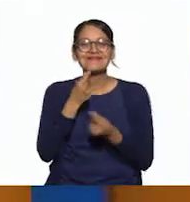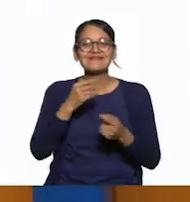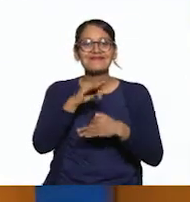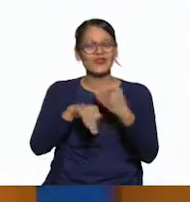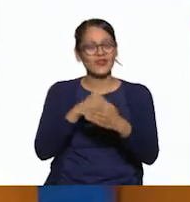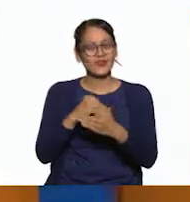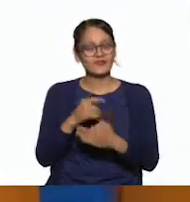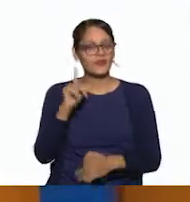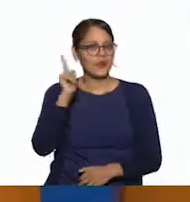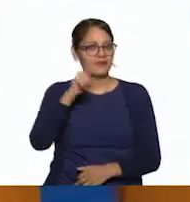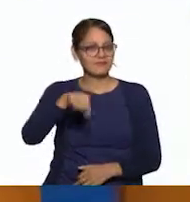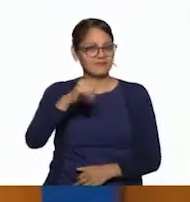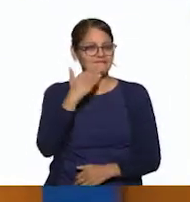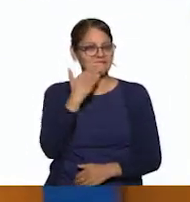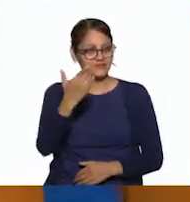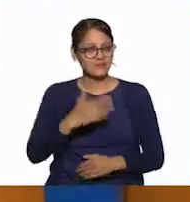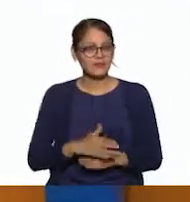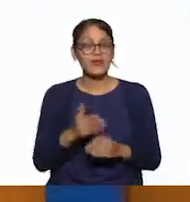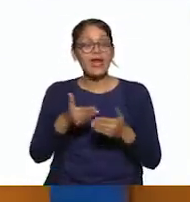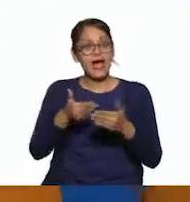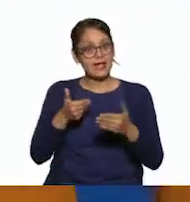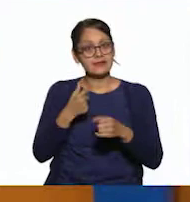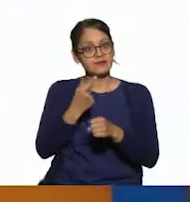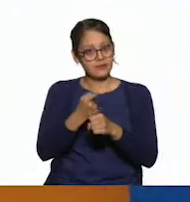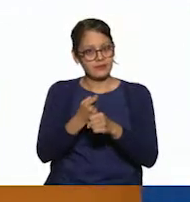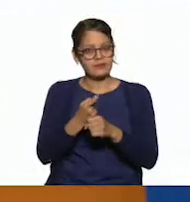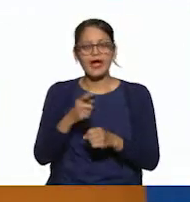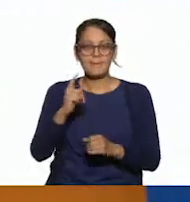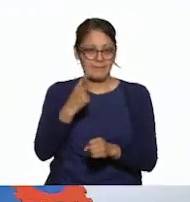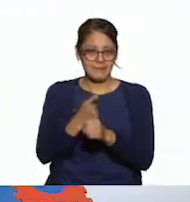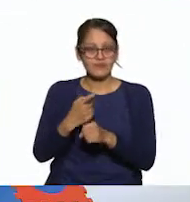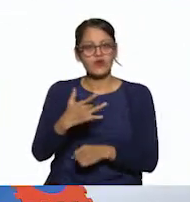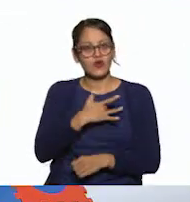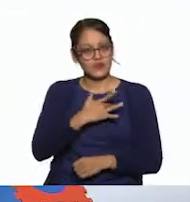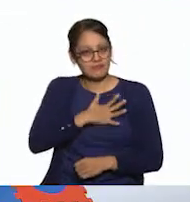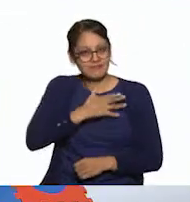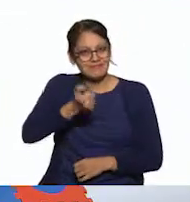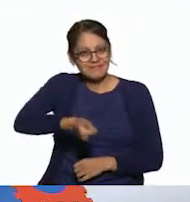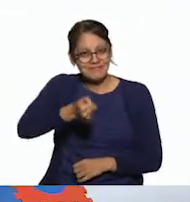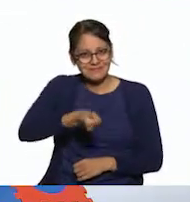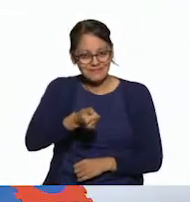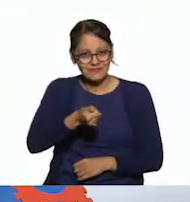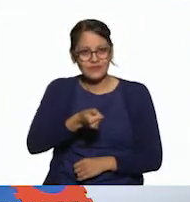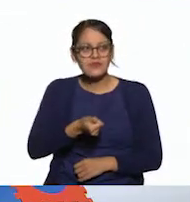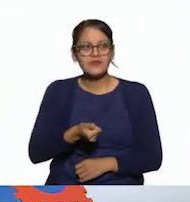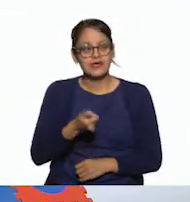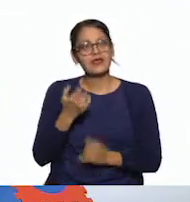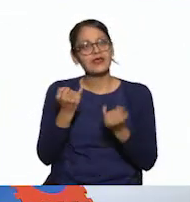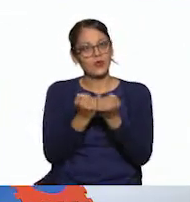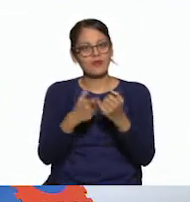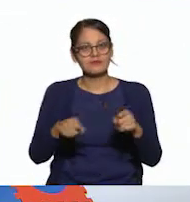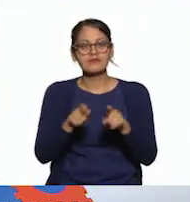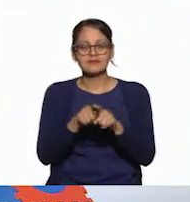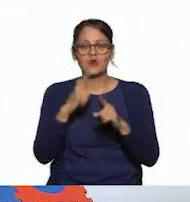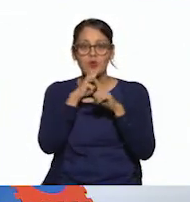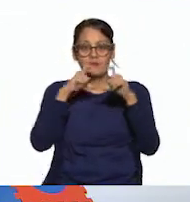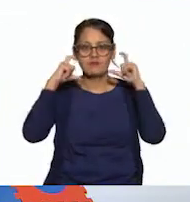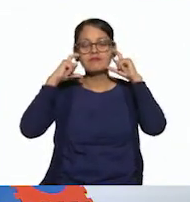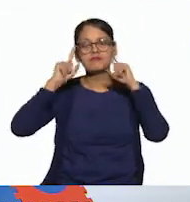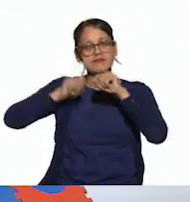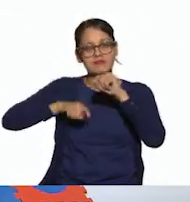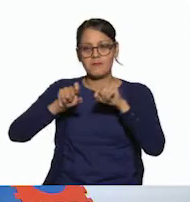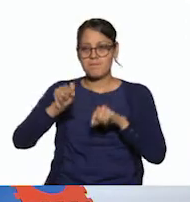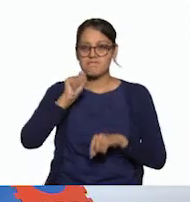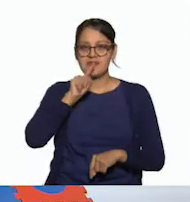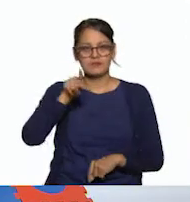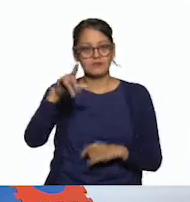niños? Espero que estén muy bien. Antes de empezar, saludamos con la mano en el corazón, maestro. Nos saludamos y con el cubrebocas, como tú lo acabas de hacer.